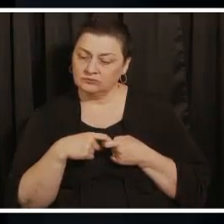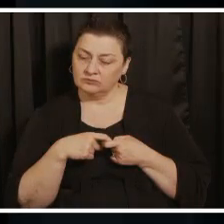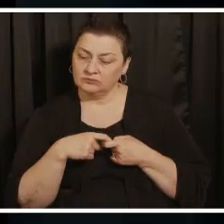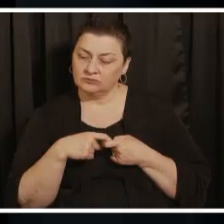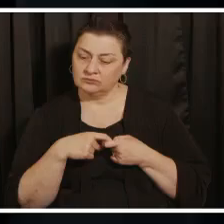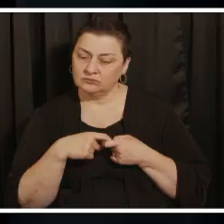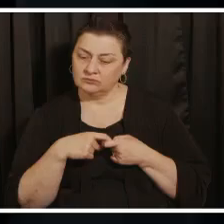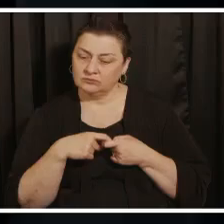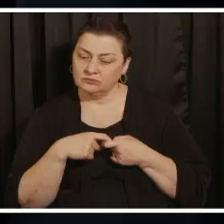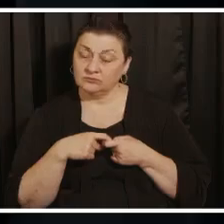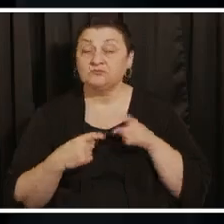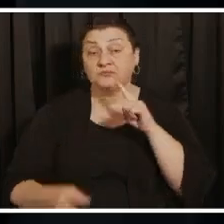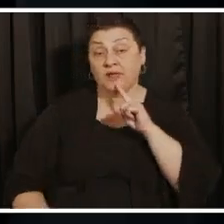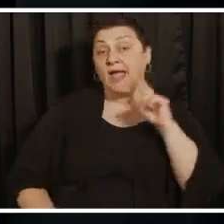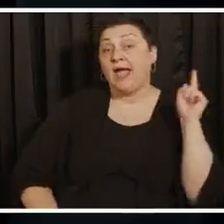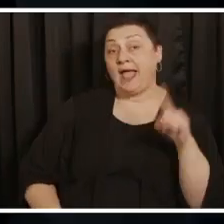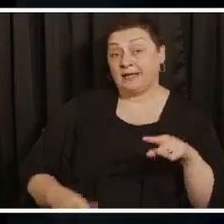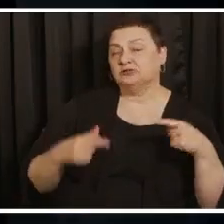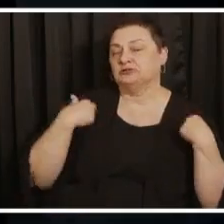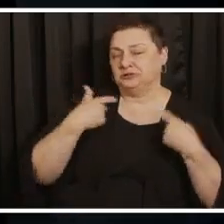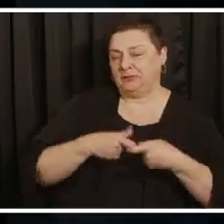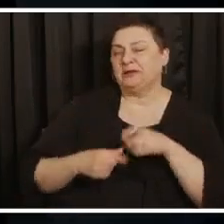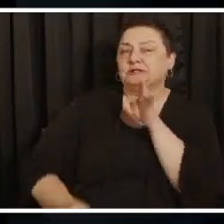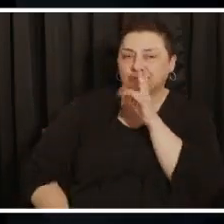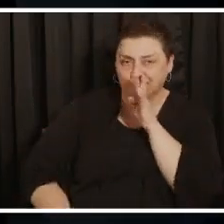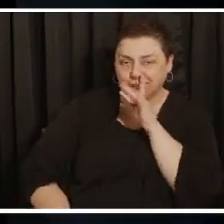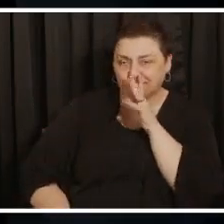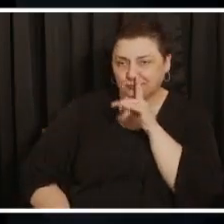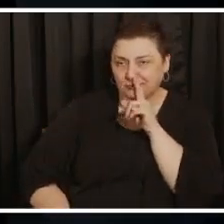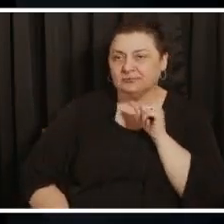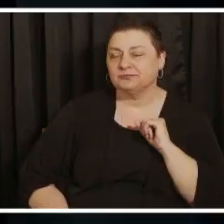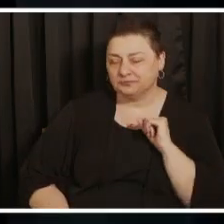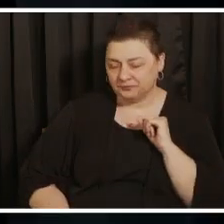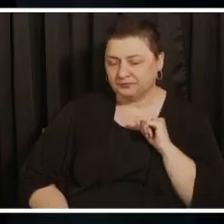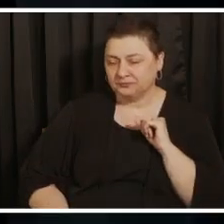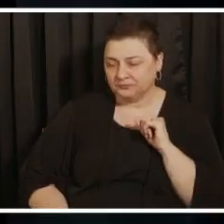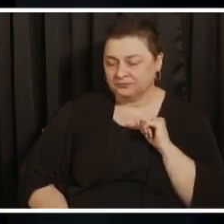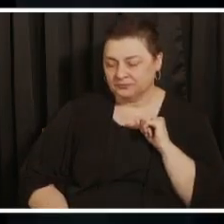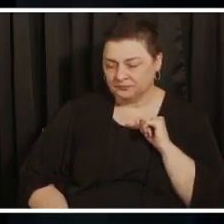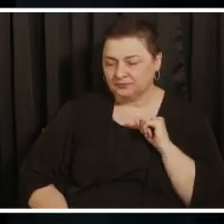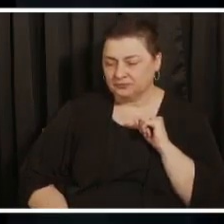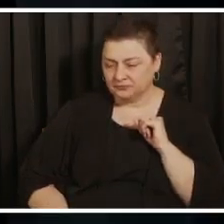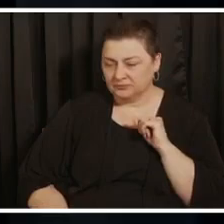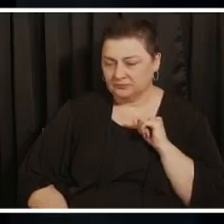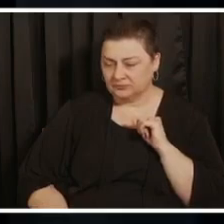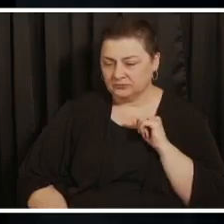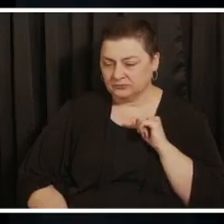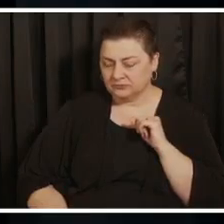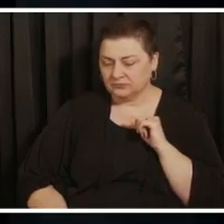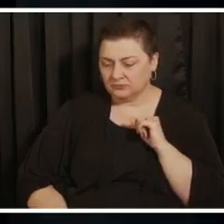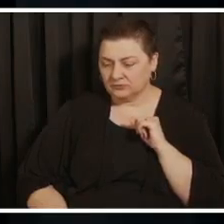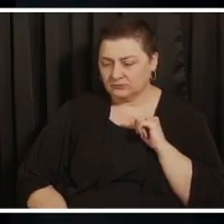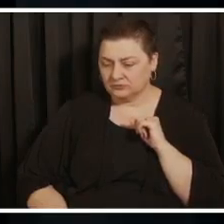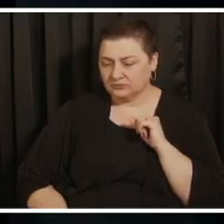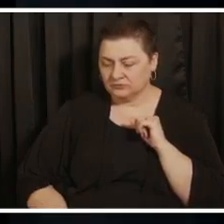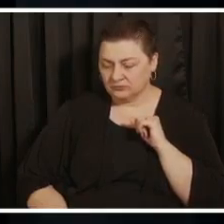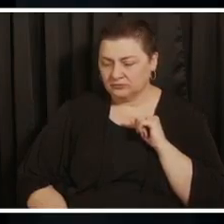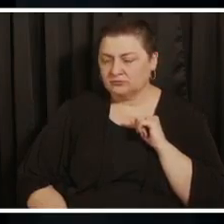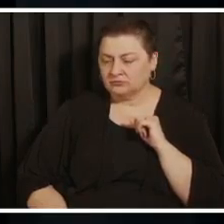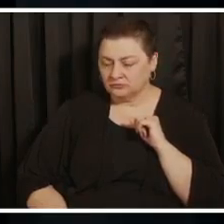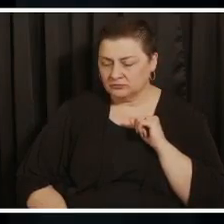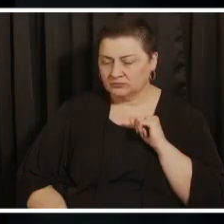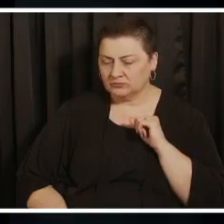todavía. Sí, estoy de acuerdo, ya que hay muchas personas que lo quieren y